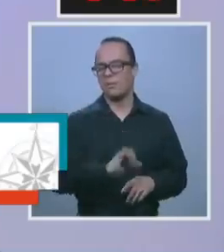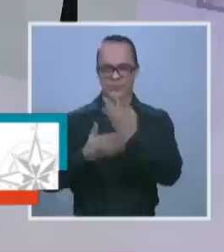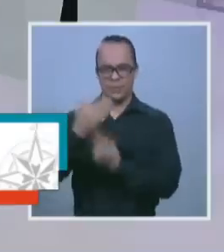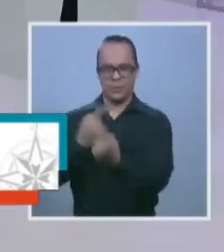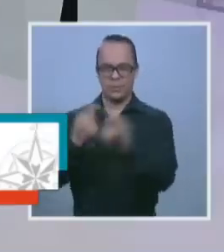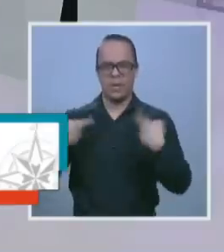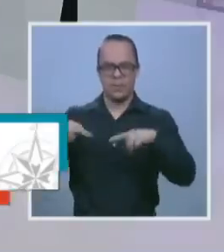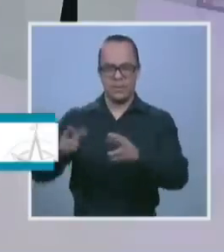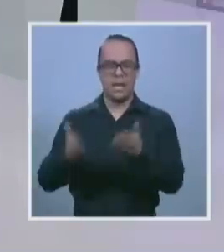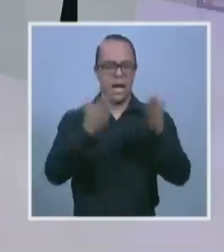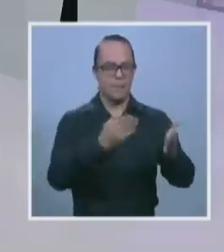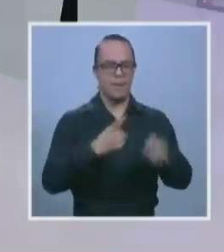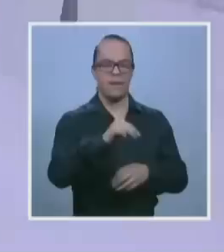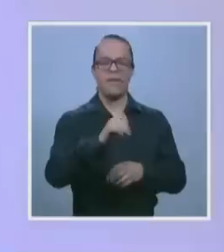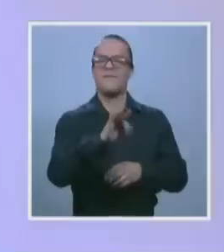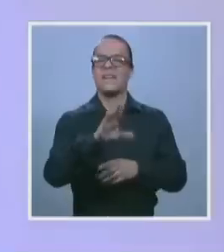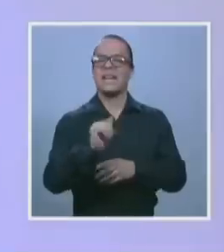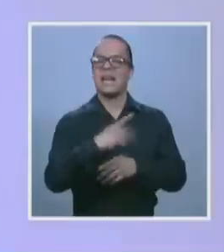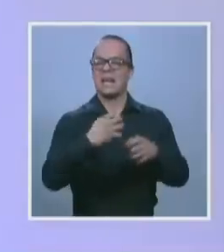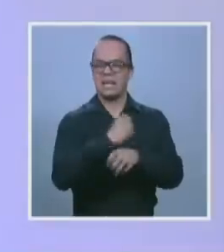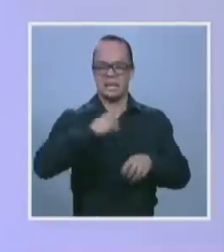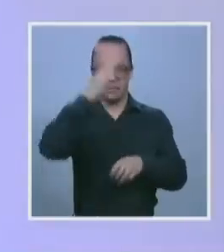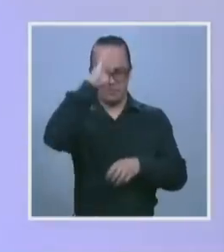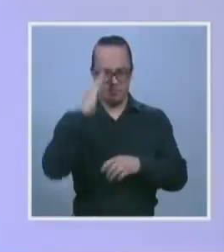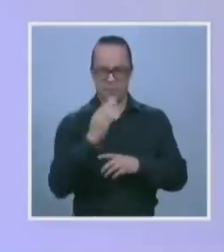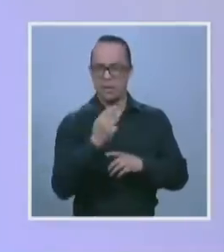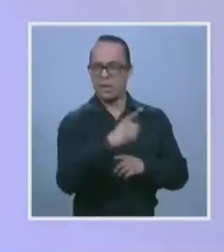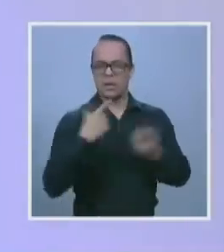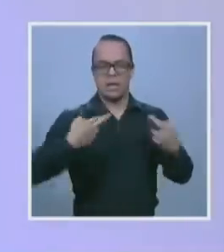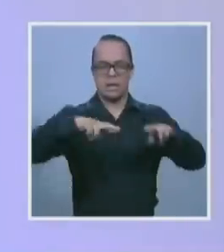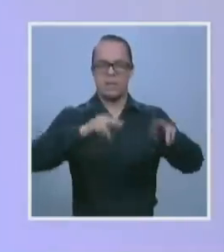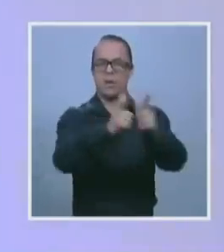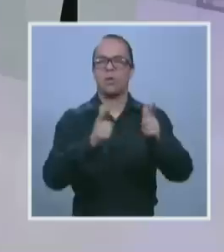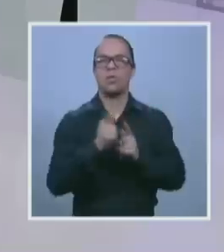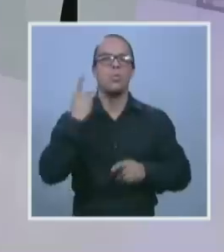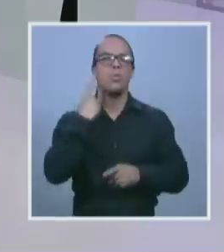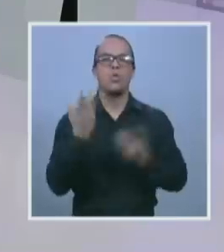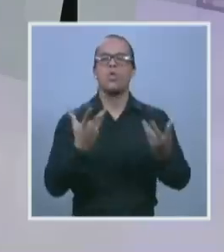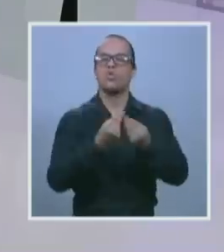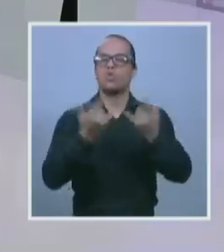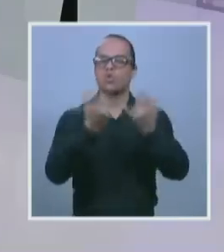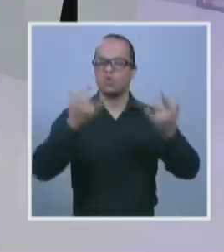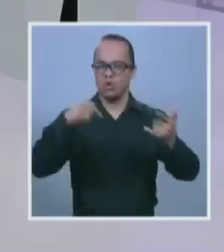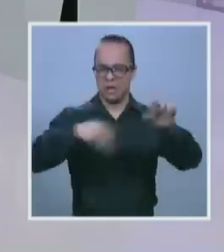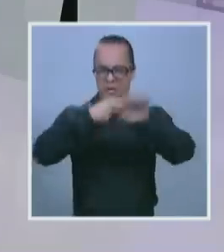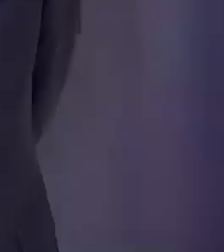perder. Así, el segundo debate en el Estado de México. Iván Márquez, Heraldo Media Group.